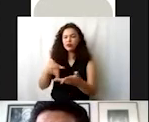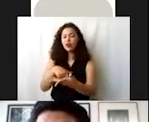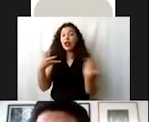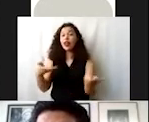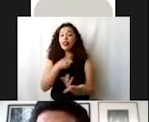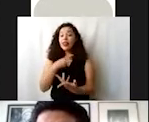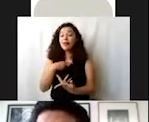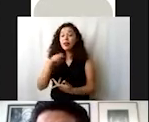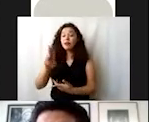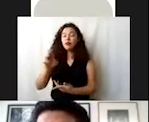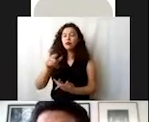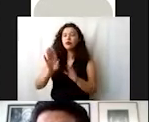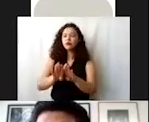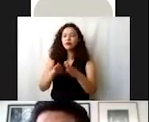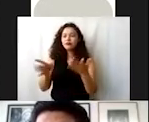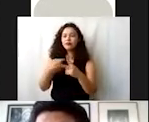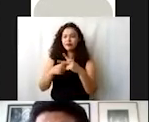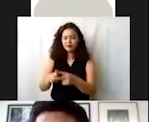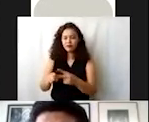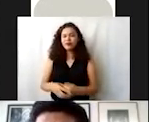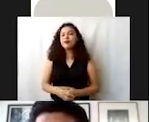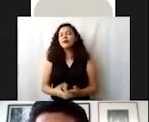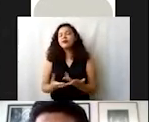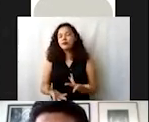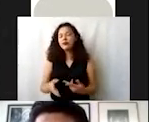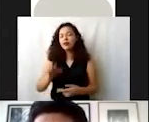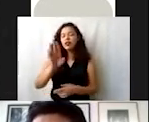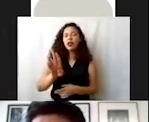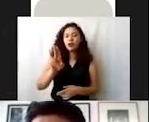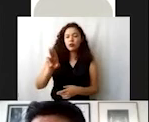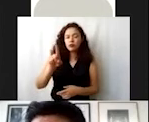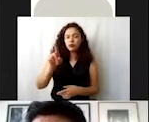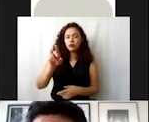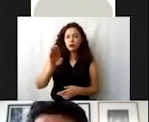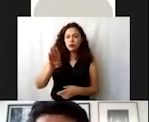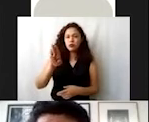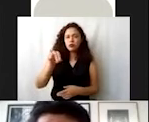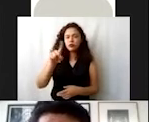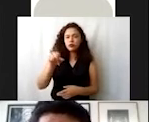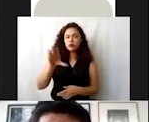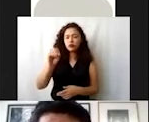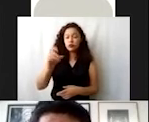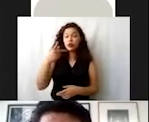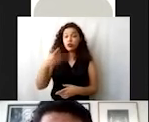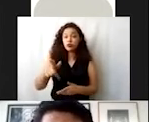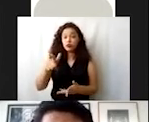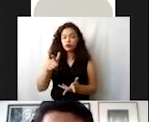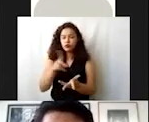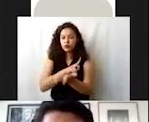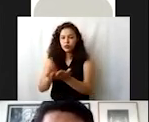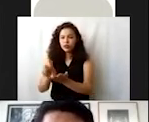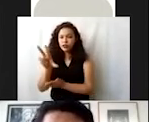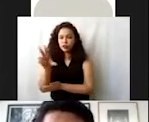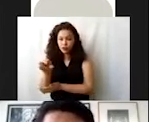tu buzón tributario. Entonces, el buzón tributario no es tu domicilio, sino en cambio es